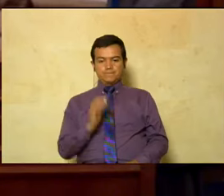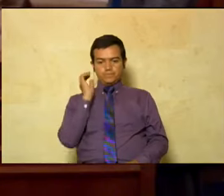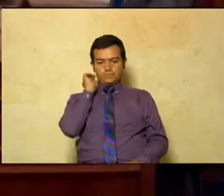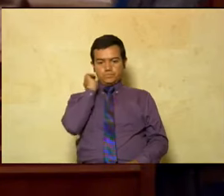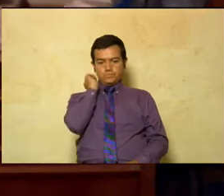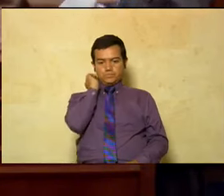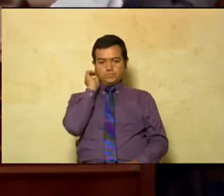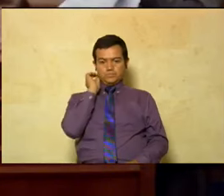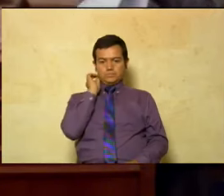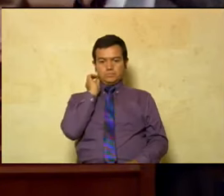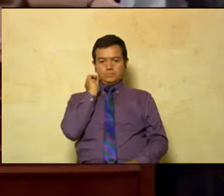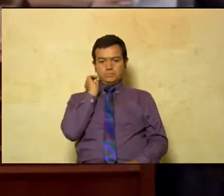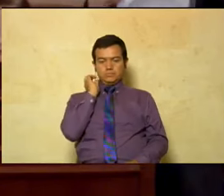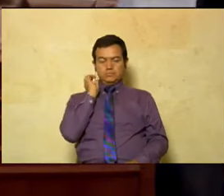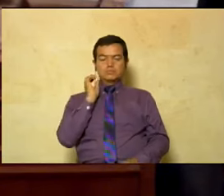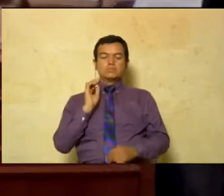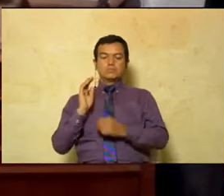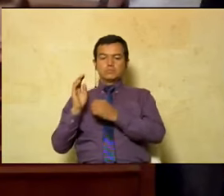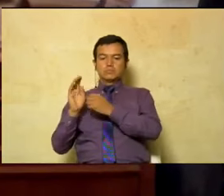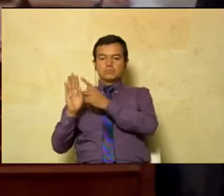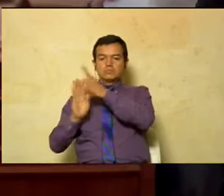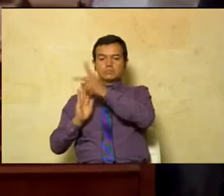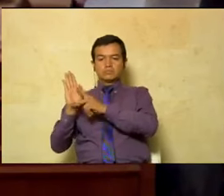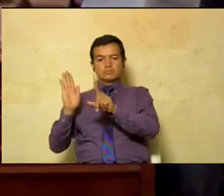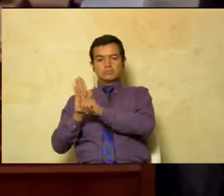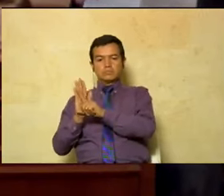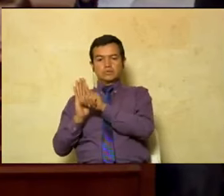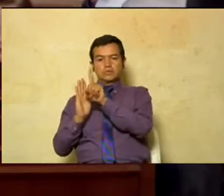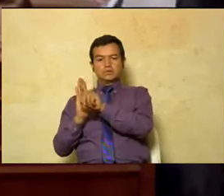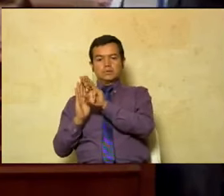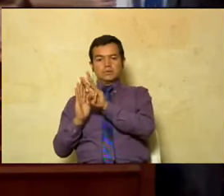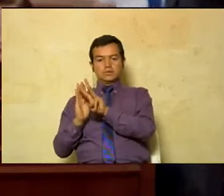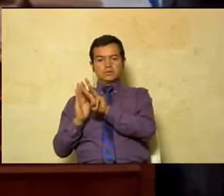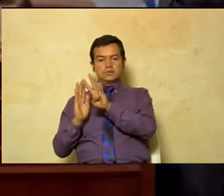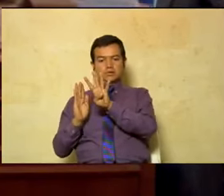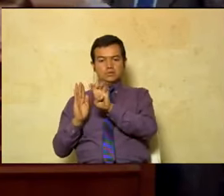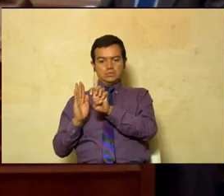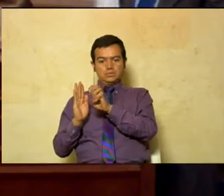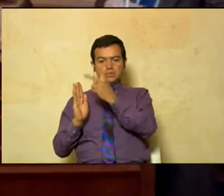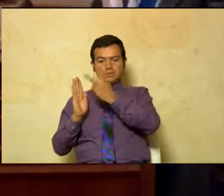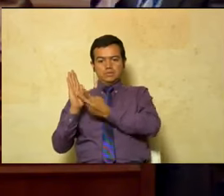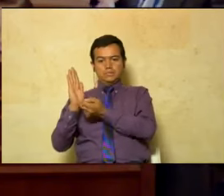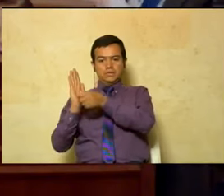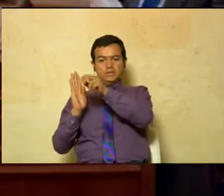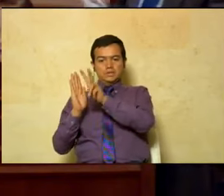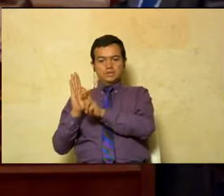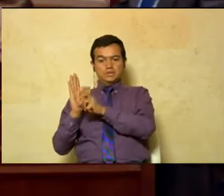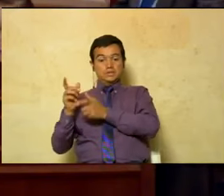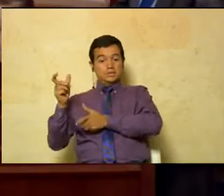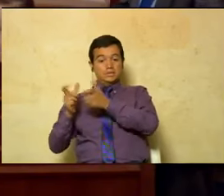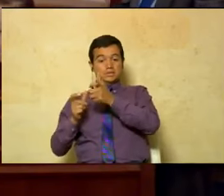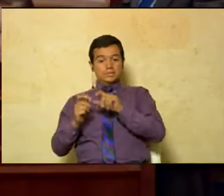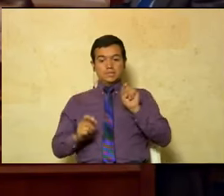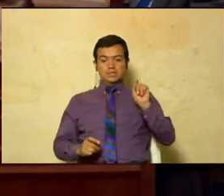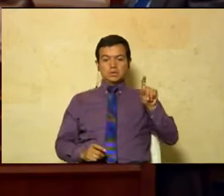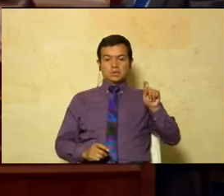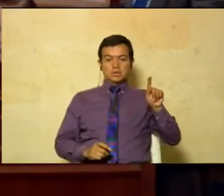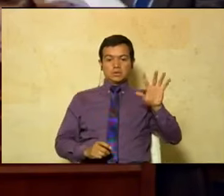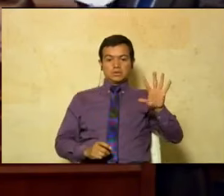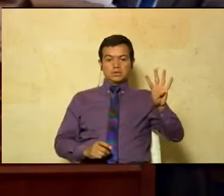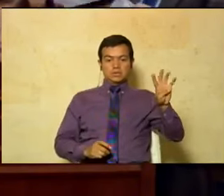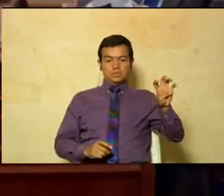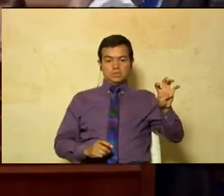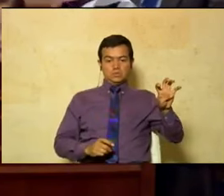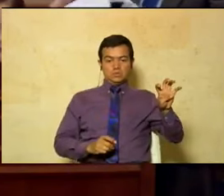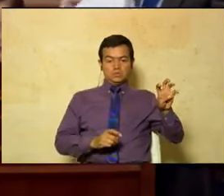ya proyecto de ley número 139 2017 cámara 1158